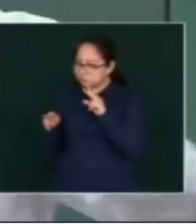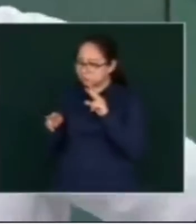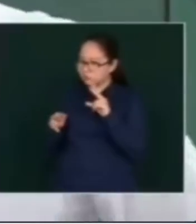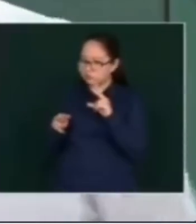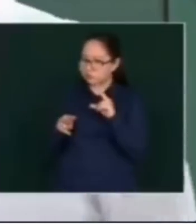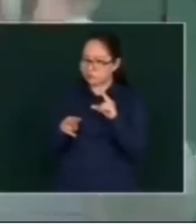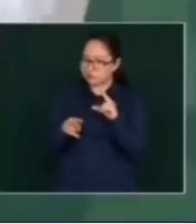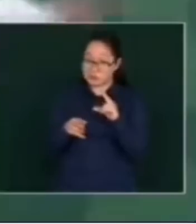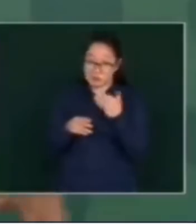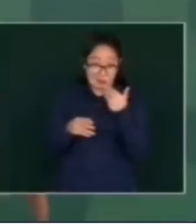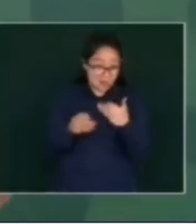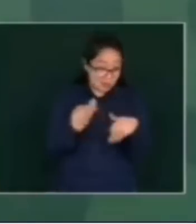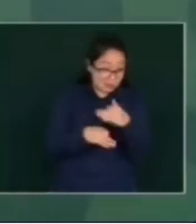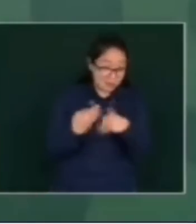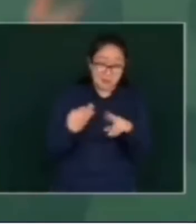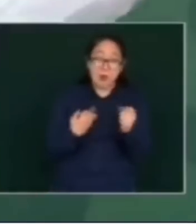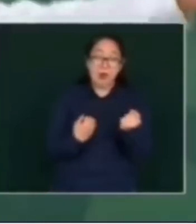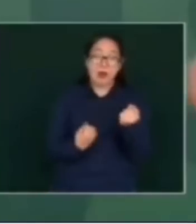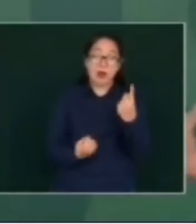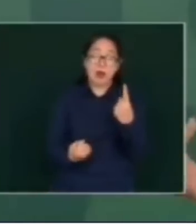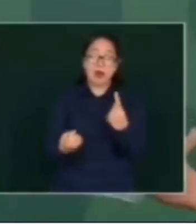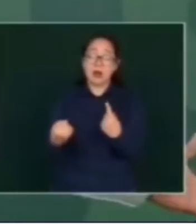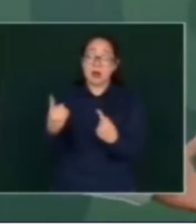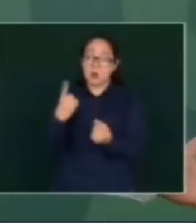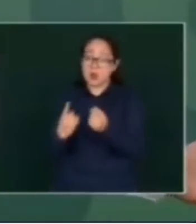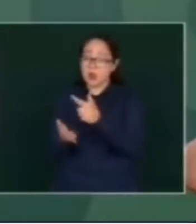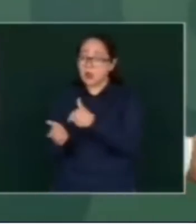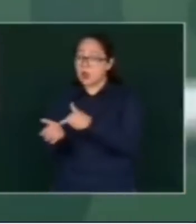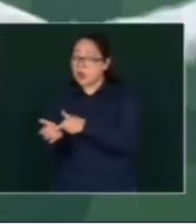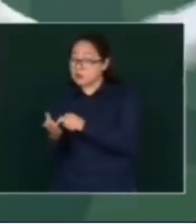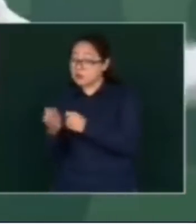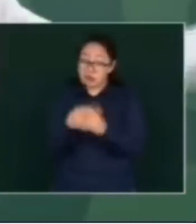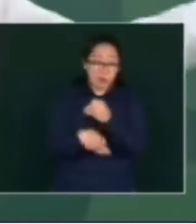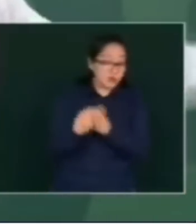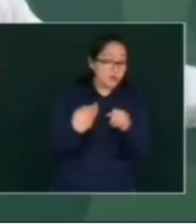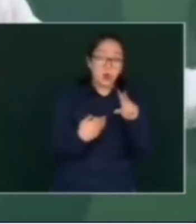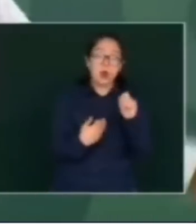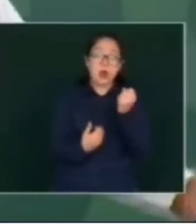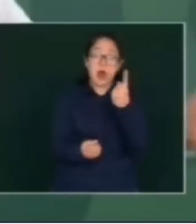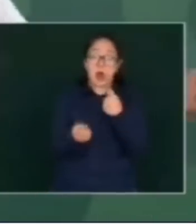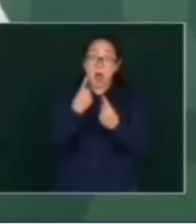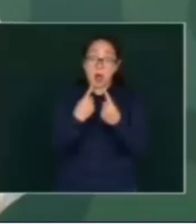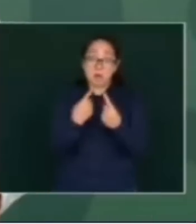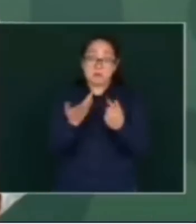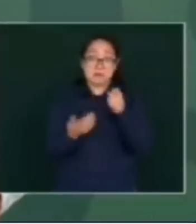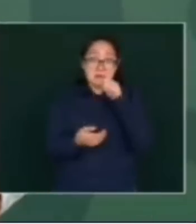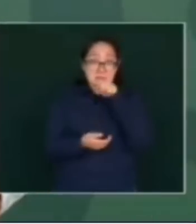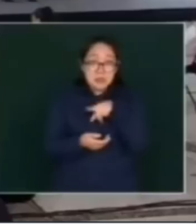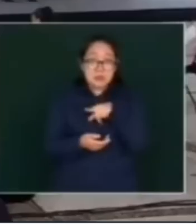no sólo eso, hasta hoy no se sabe dónde van a estar las casillas.